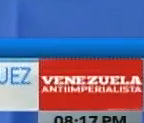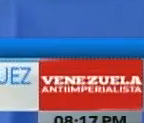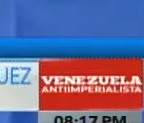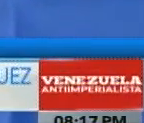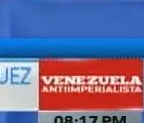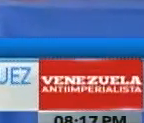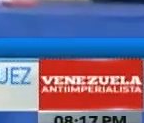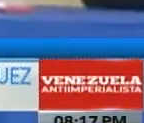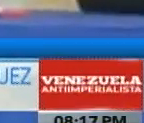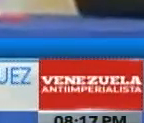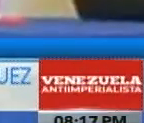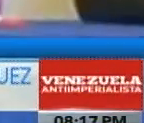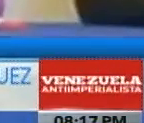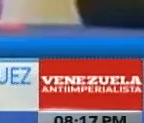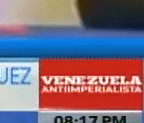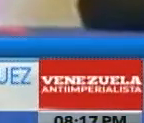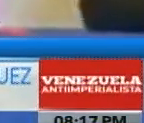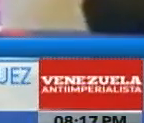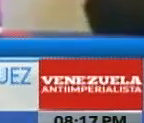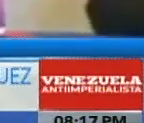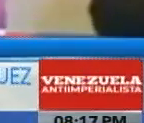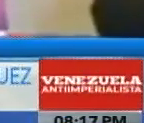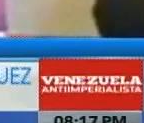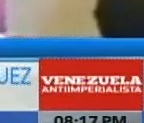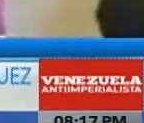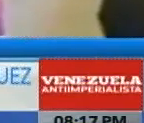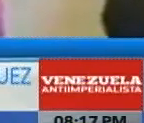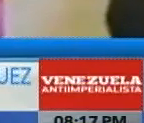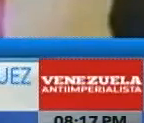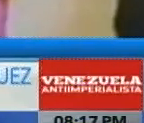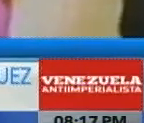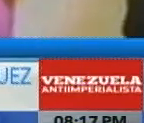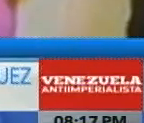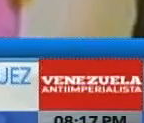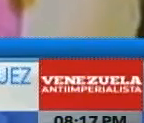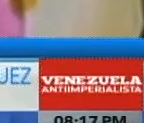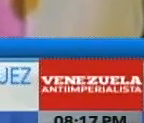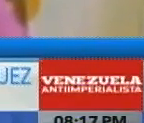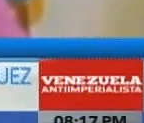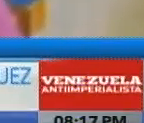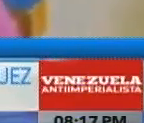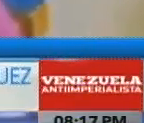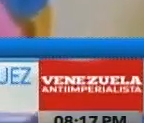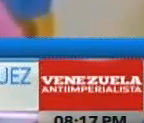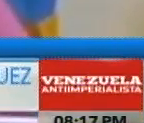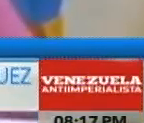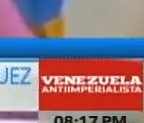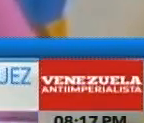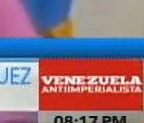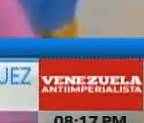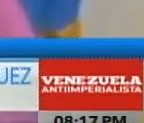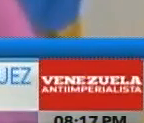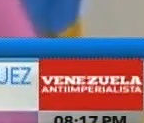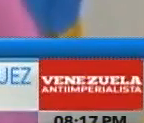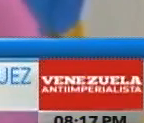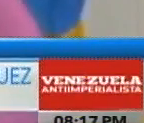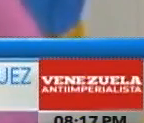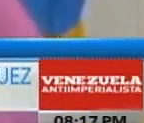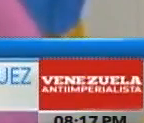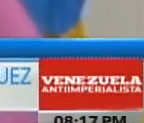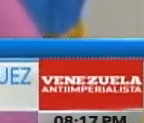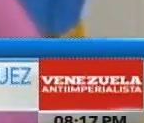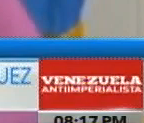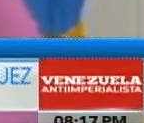Sí, gracias. Fíjate, la convocatoria en sí misma ya Venezuela ha solicitado que suspendiera, porque